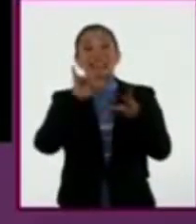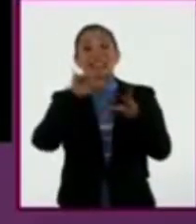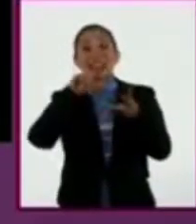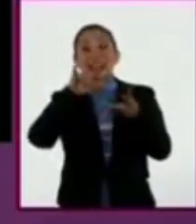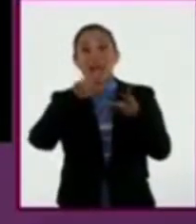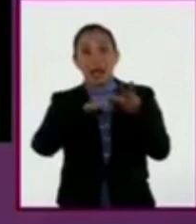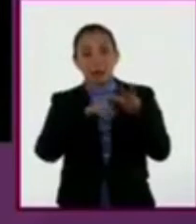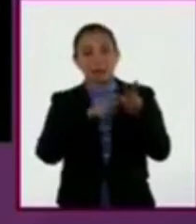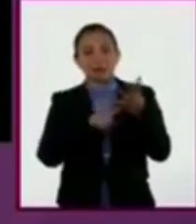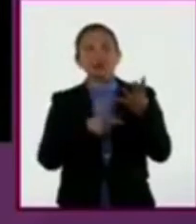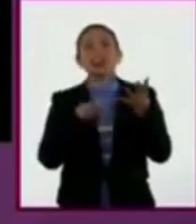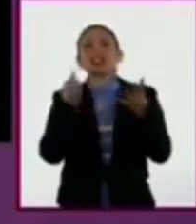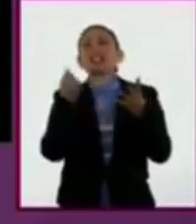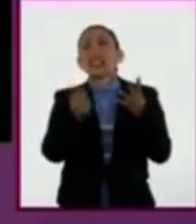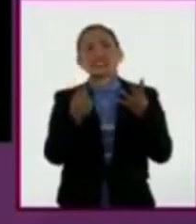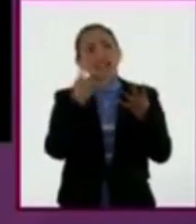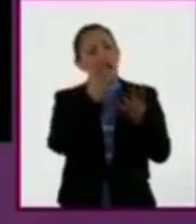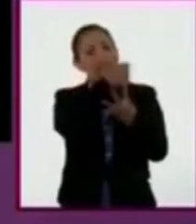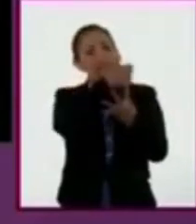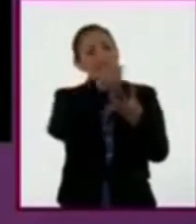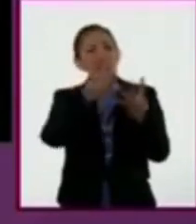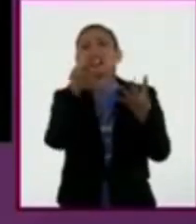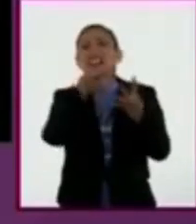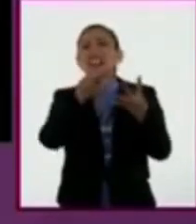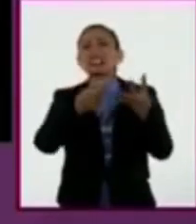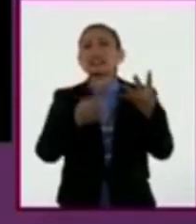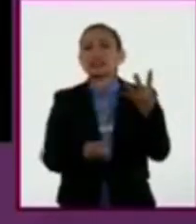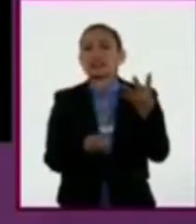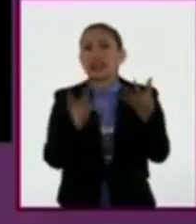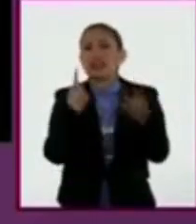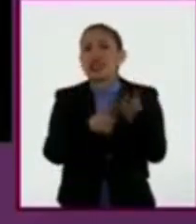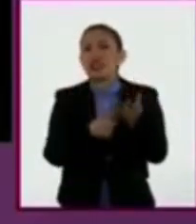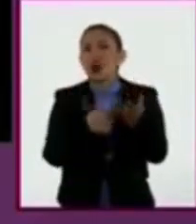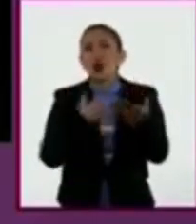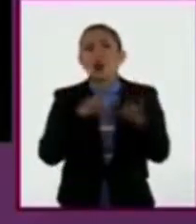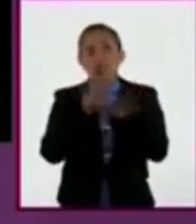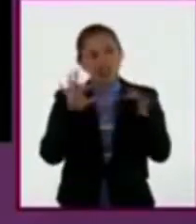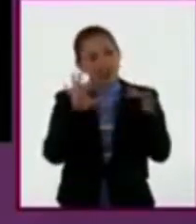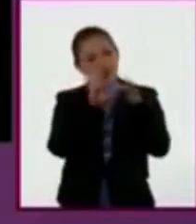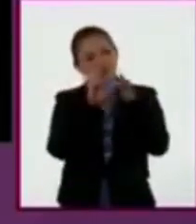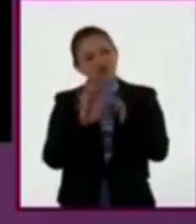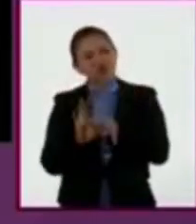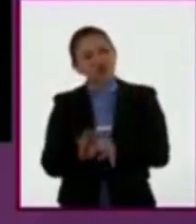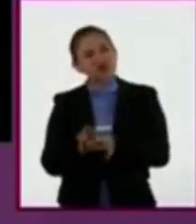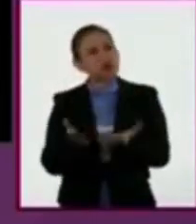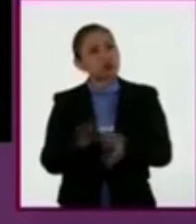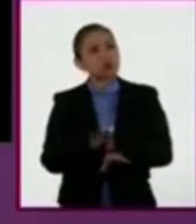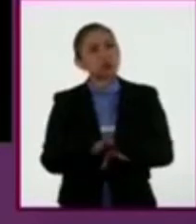cinética? ¿De qué se compone cada una? ¿Por qué se relacionan?